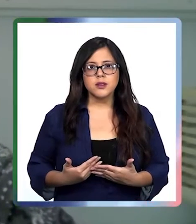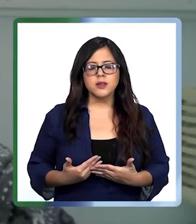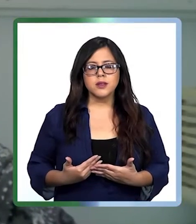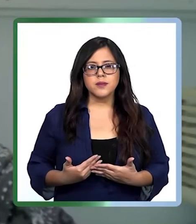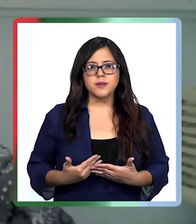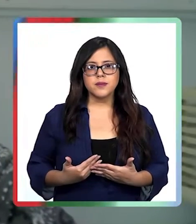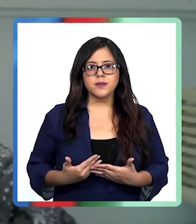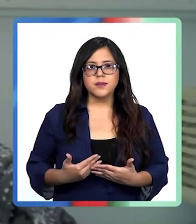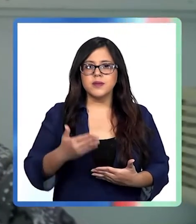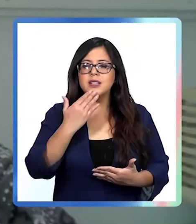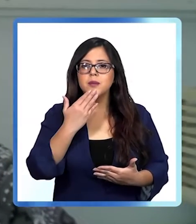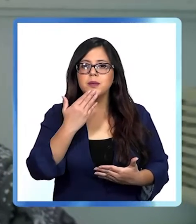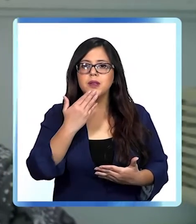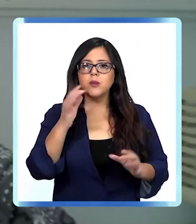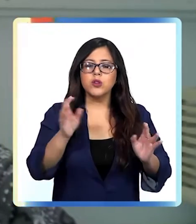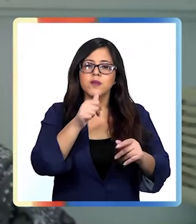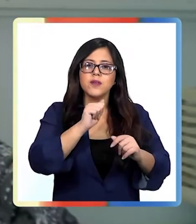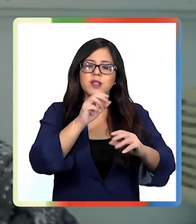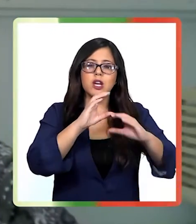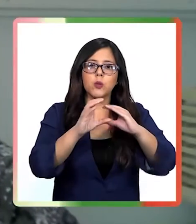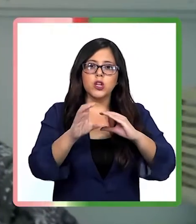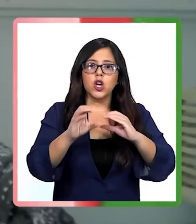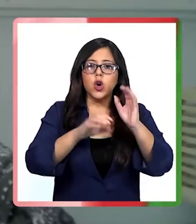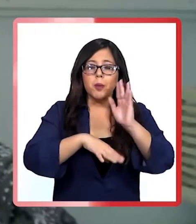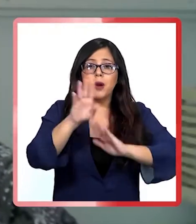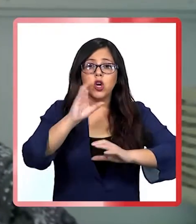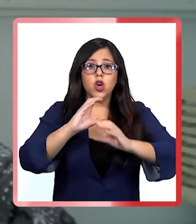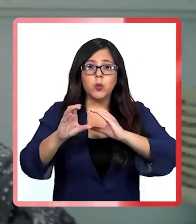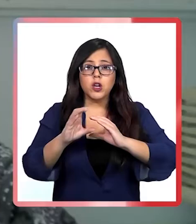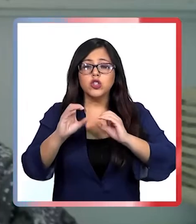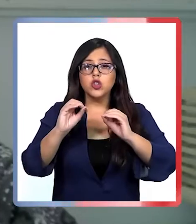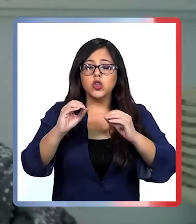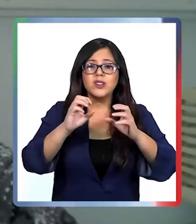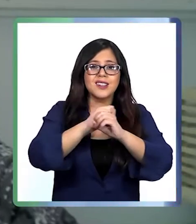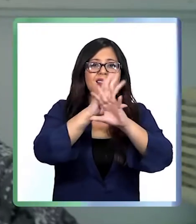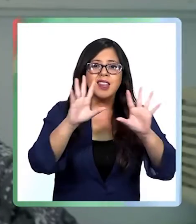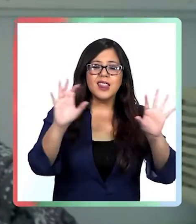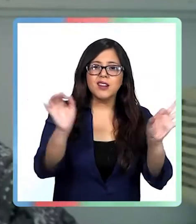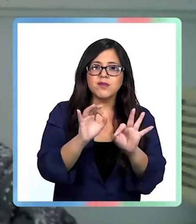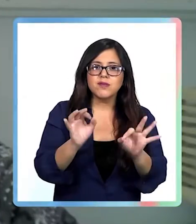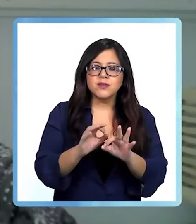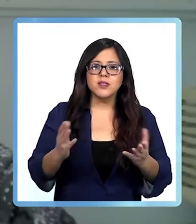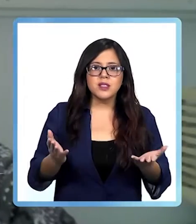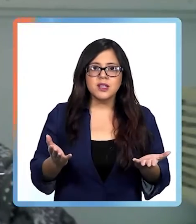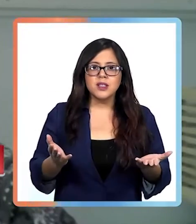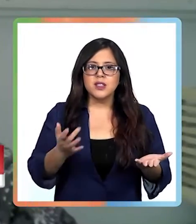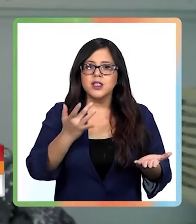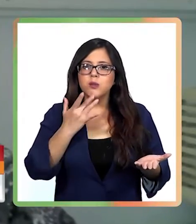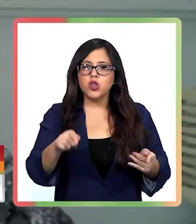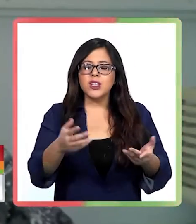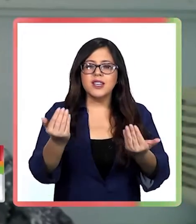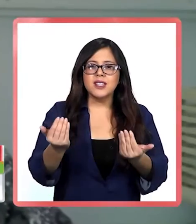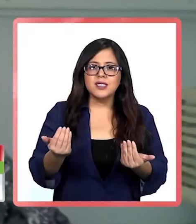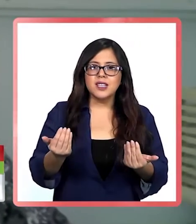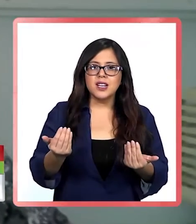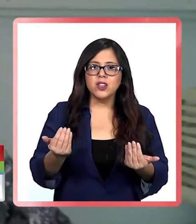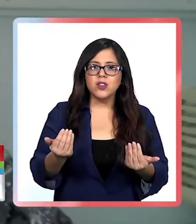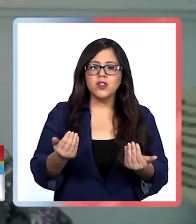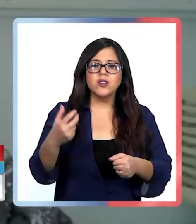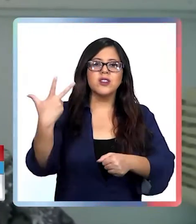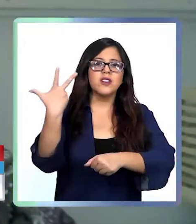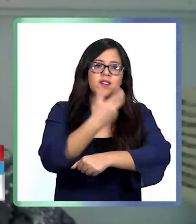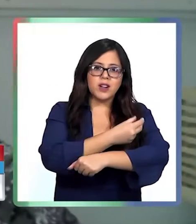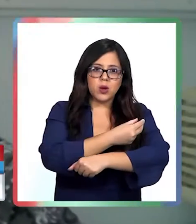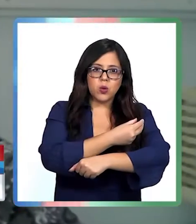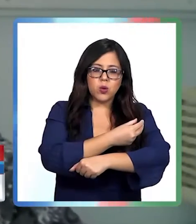quizás falta la comunicación o mayor claridad de por qué es necesario colocarse